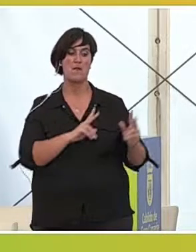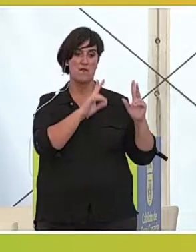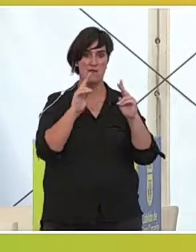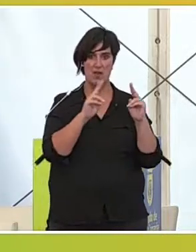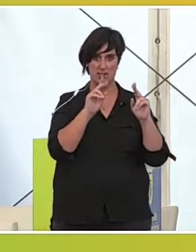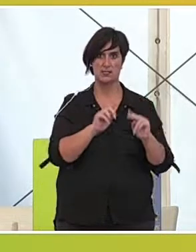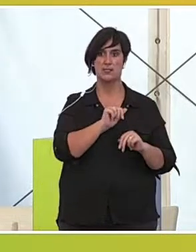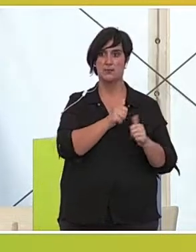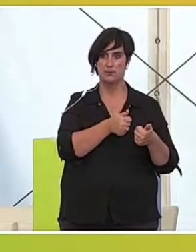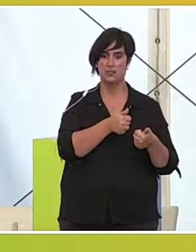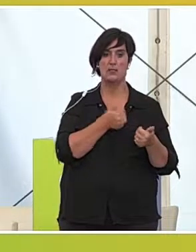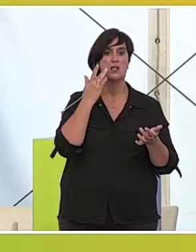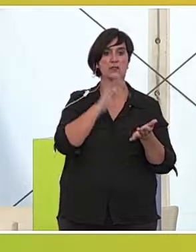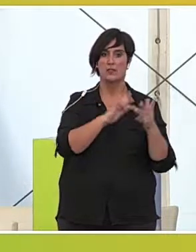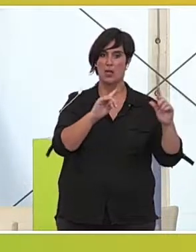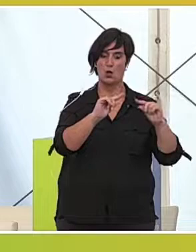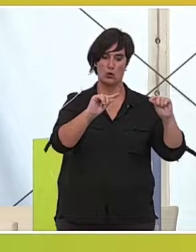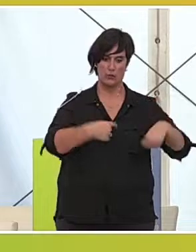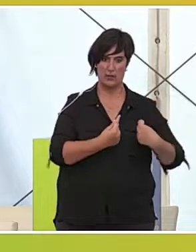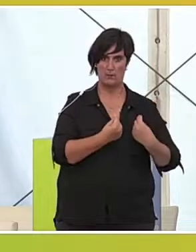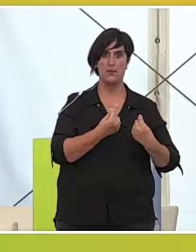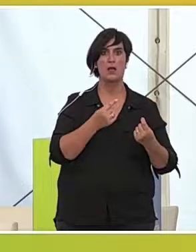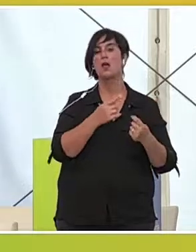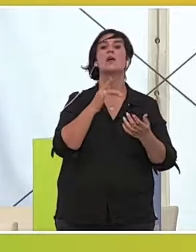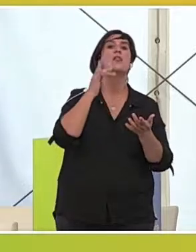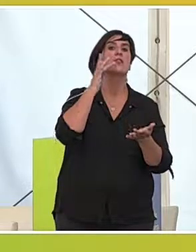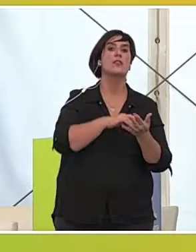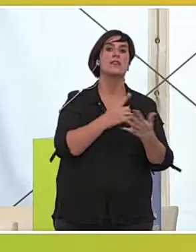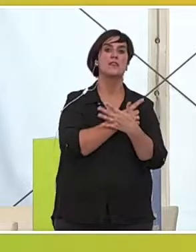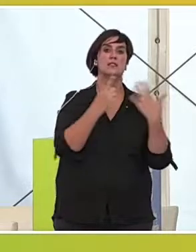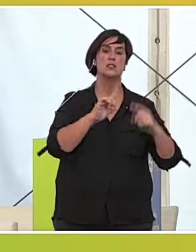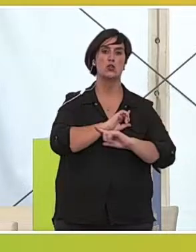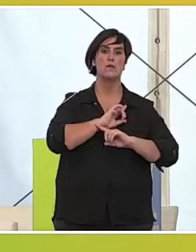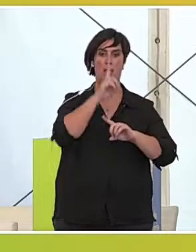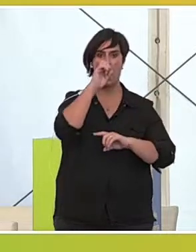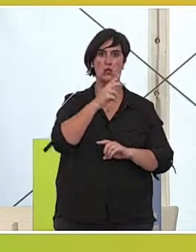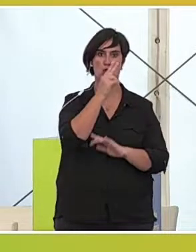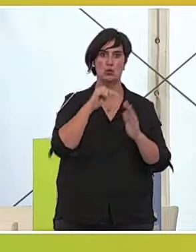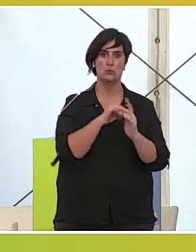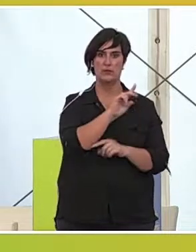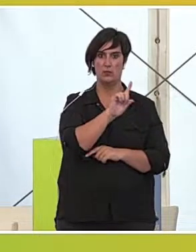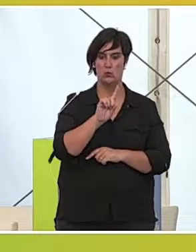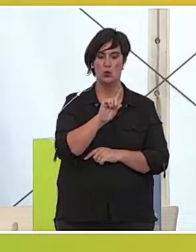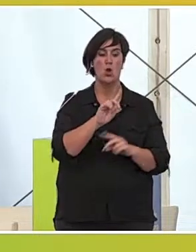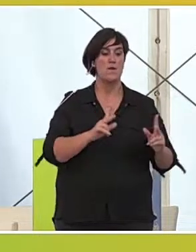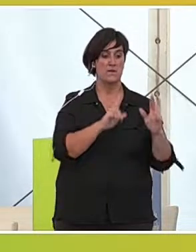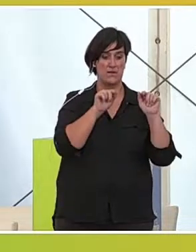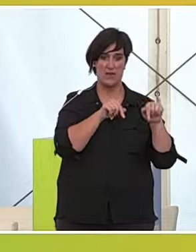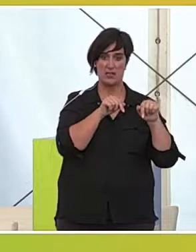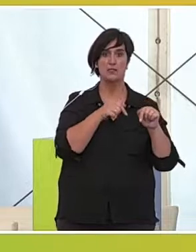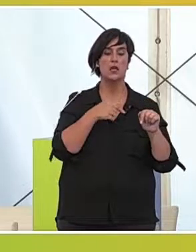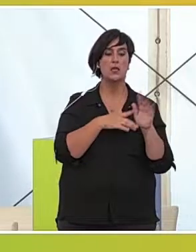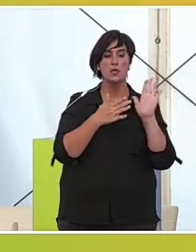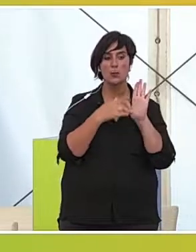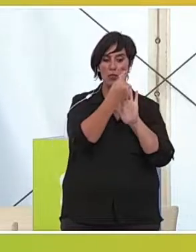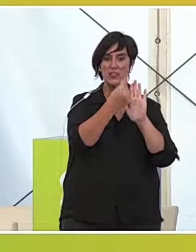empezó el día de la firma del contrato, que fue el 16 de noviembre del 2021. Esta primera fase contemplaba el diseño de